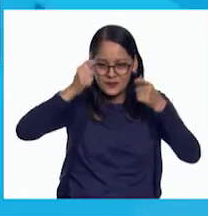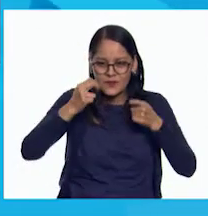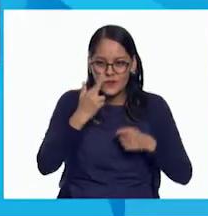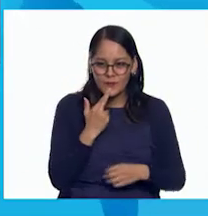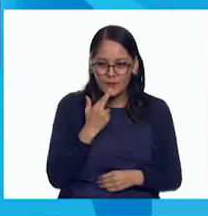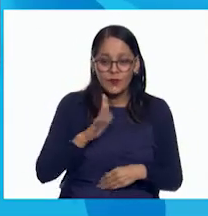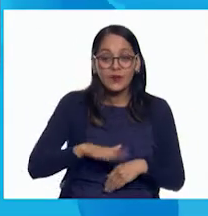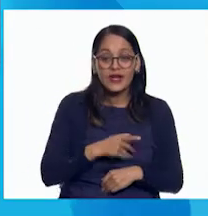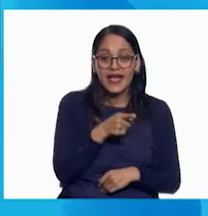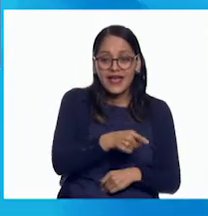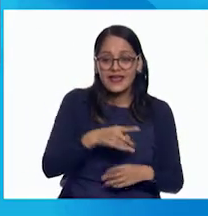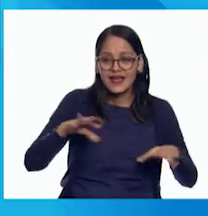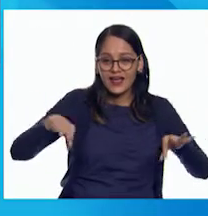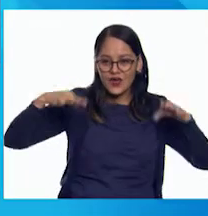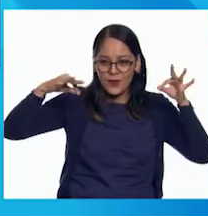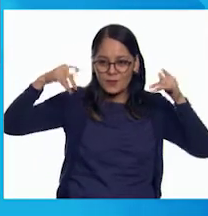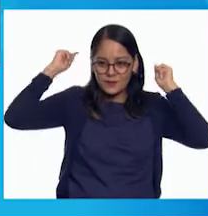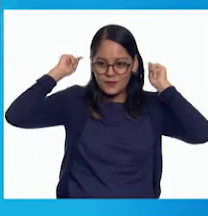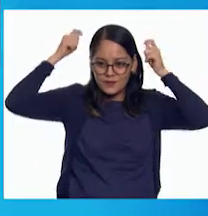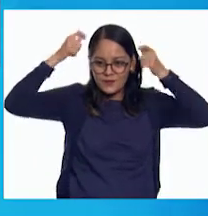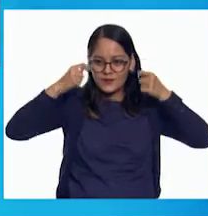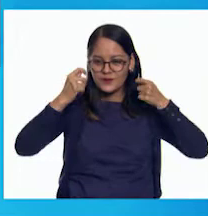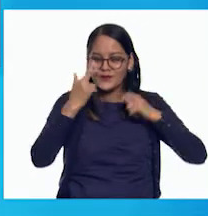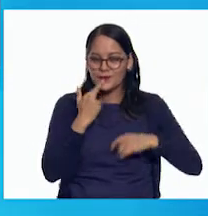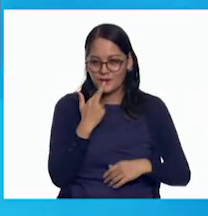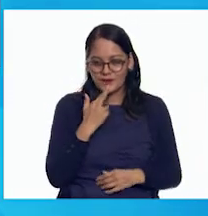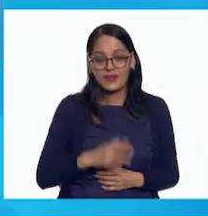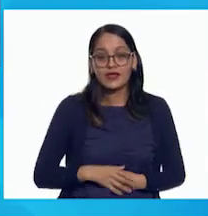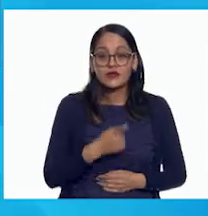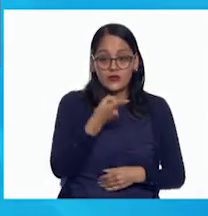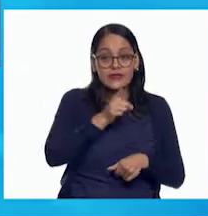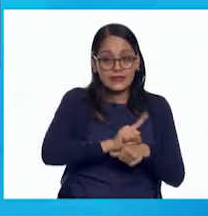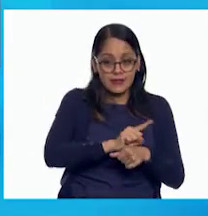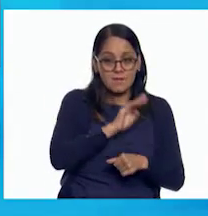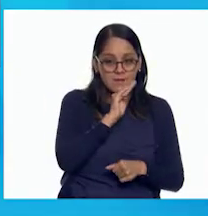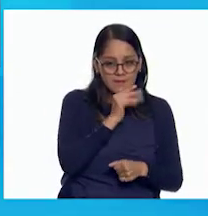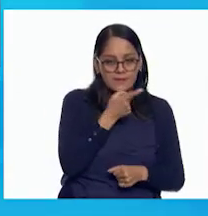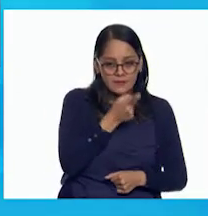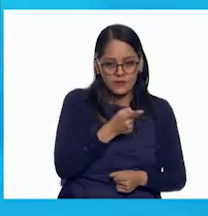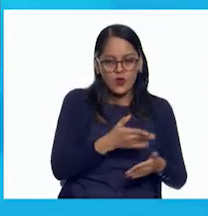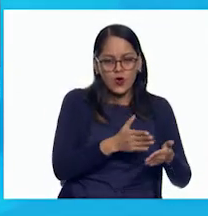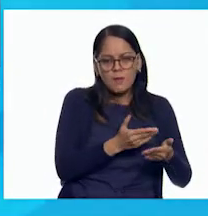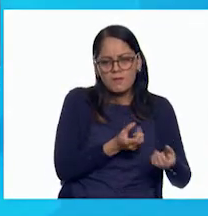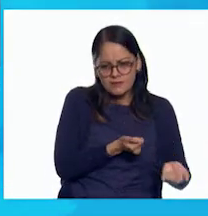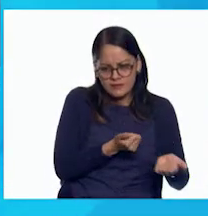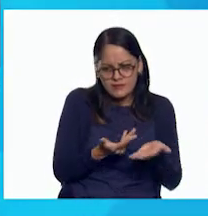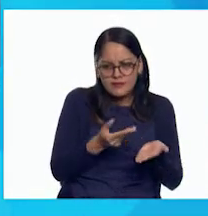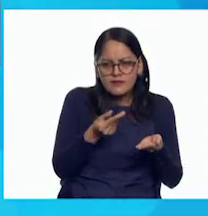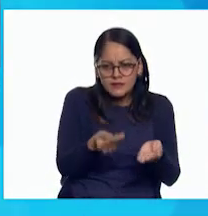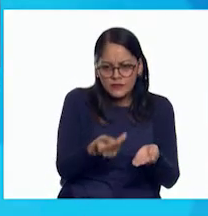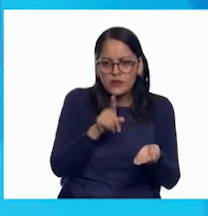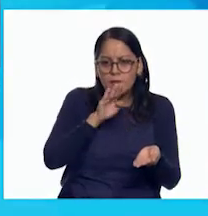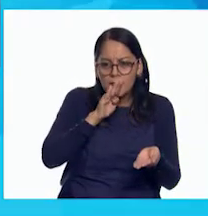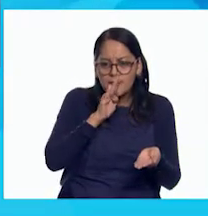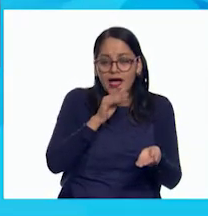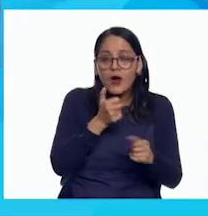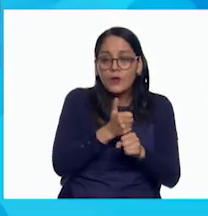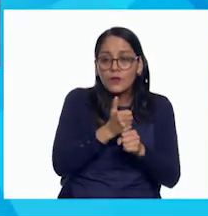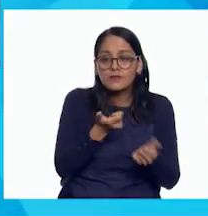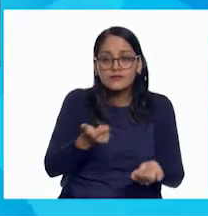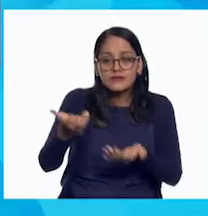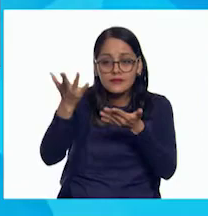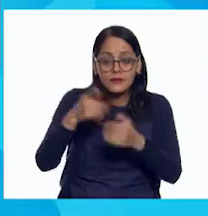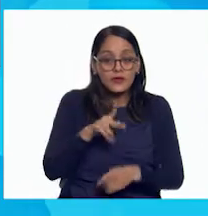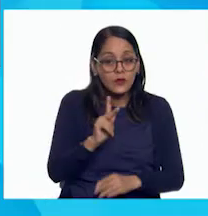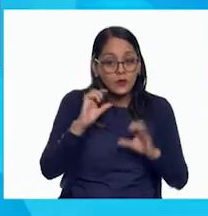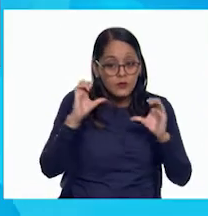tenía un gorro o caperuza de color rojo. Una vez su mamá le pidió que le llevara comida a su abuelita, pero que tuviera mucho cuidado con el